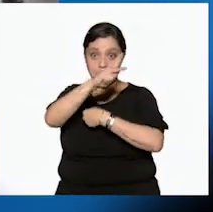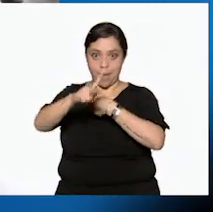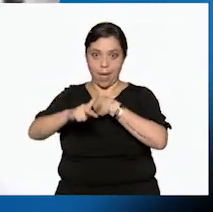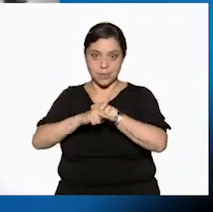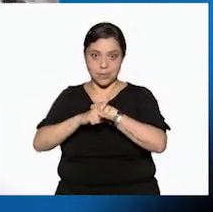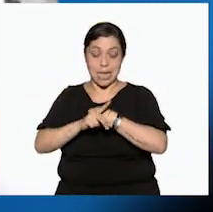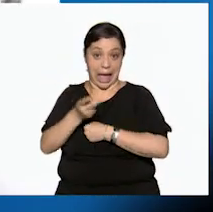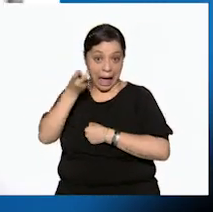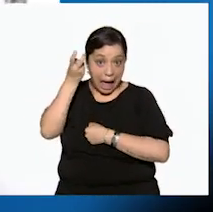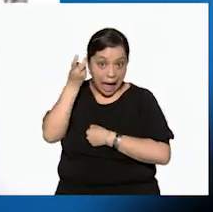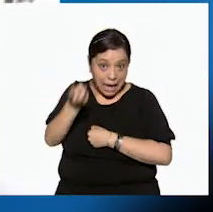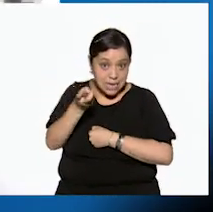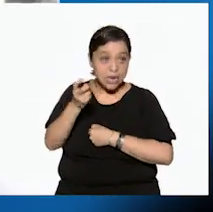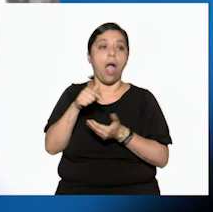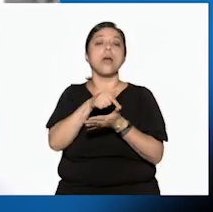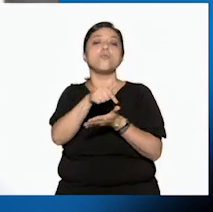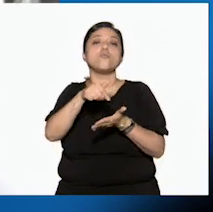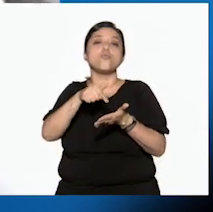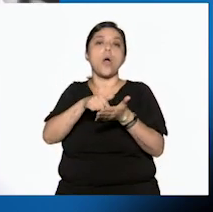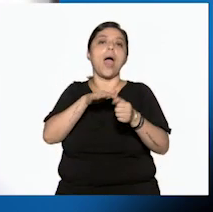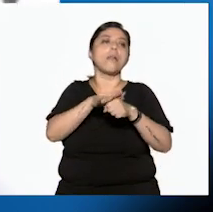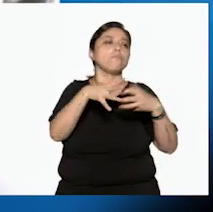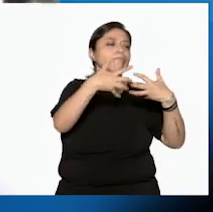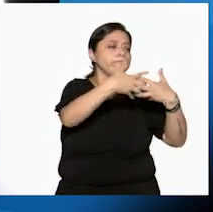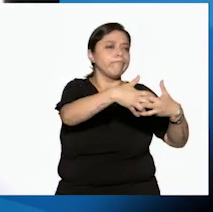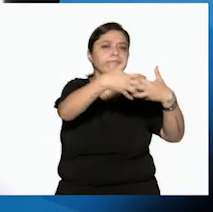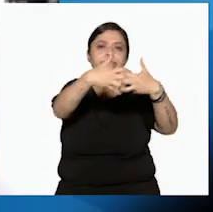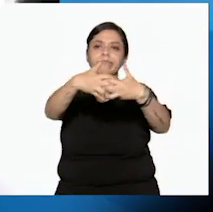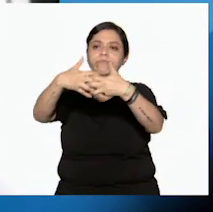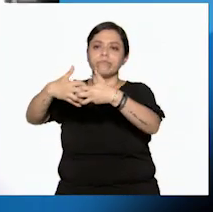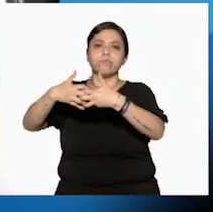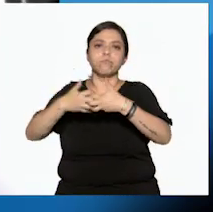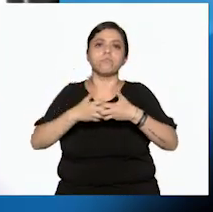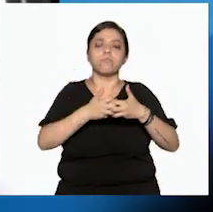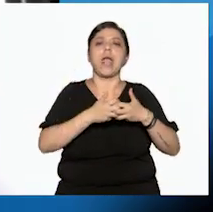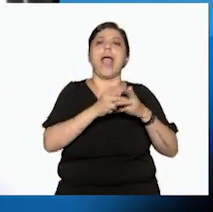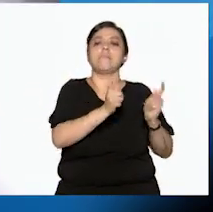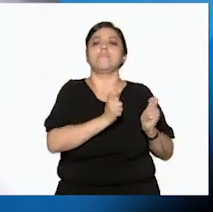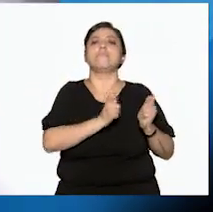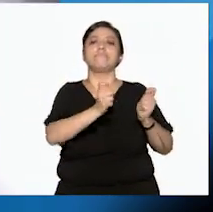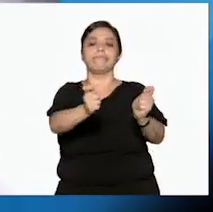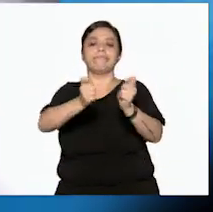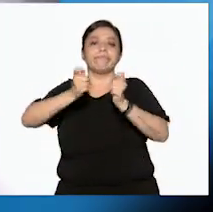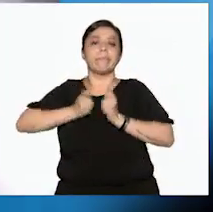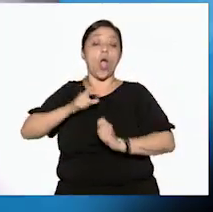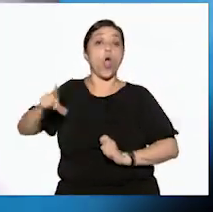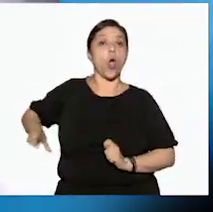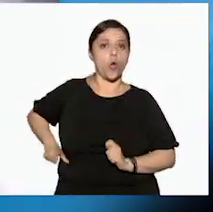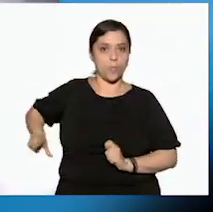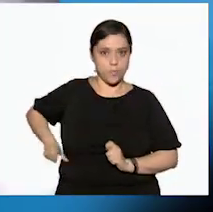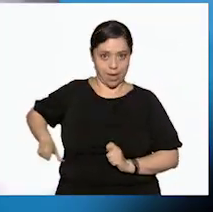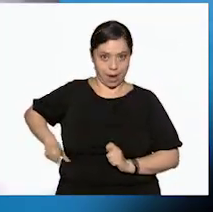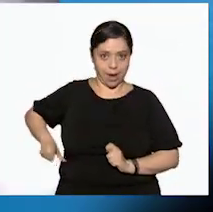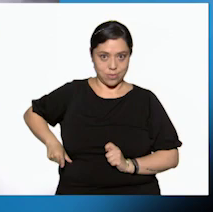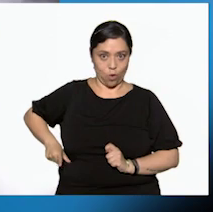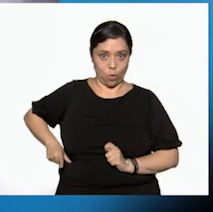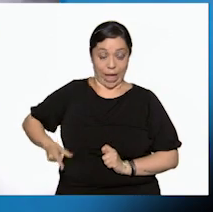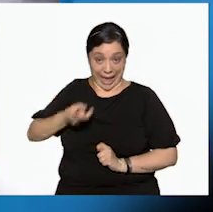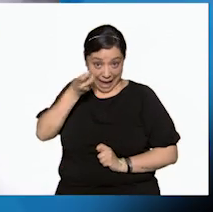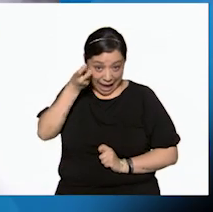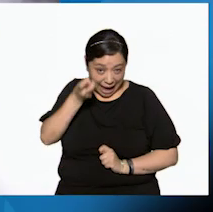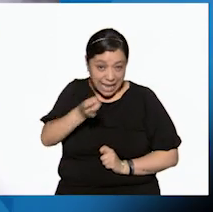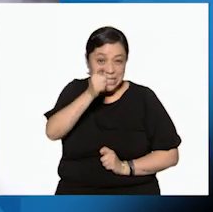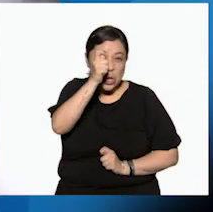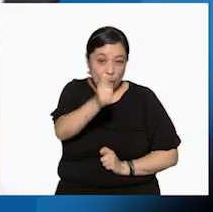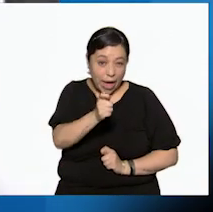momento, sus instalaciones y maquinarias quedaron en manos del Estado mexicano. La expropiación fue una respuesta